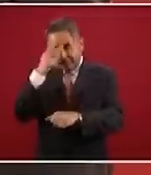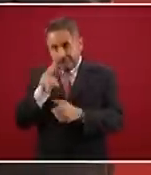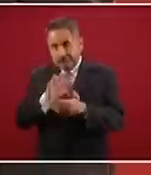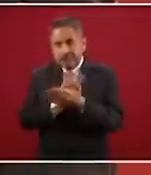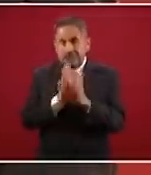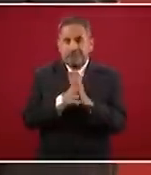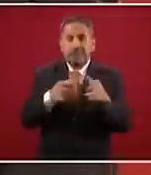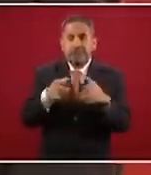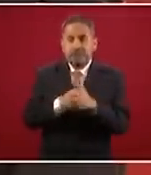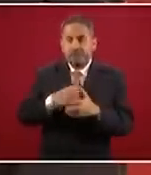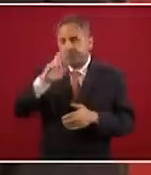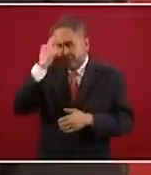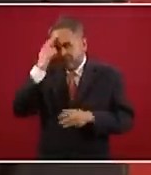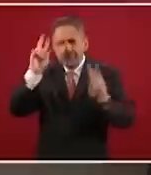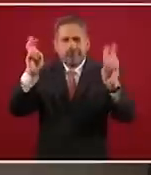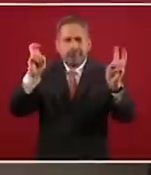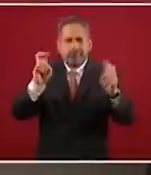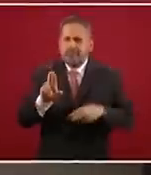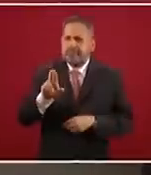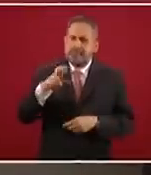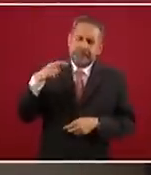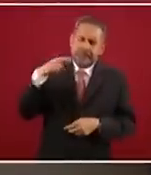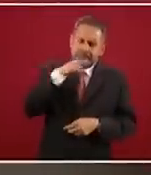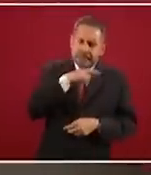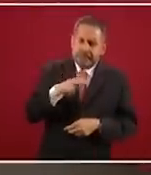Acuérdense del Rápido y Furioso.